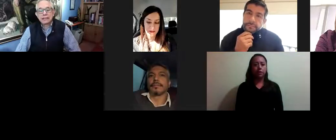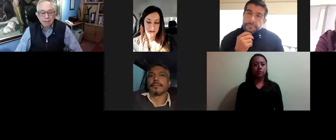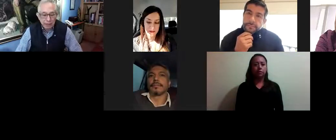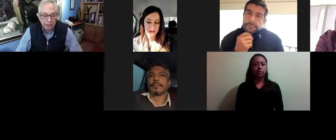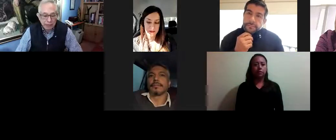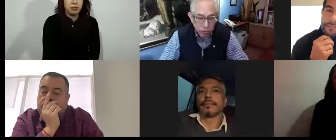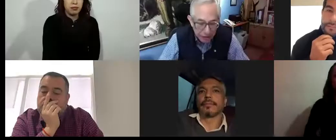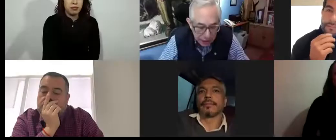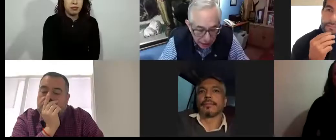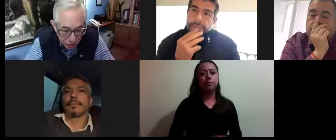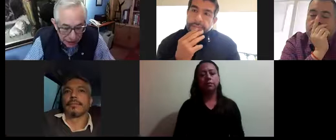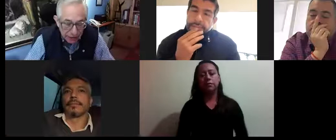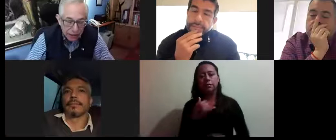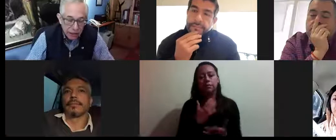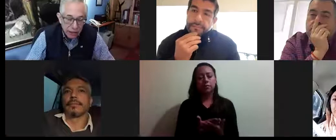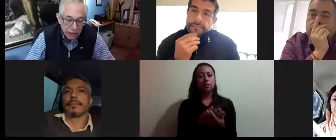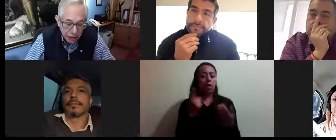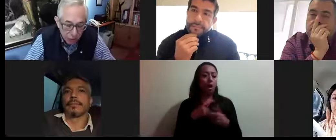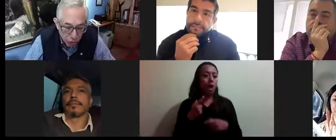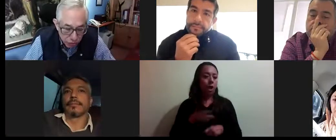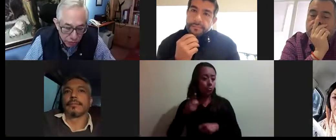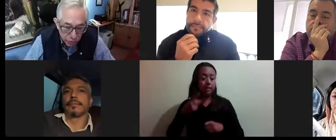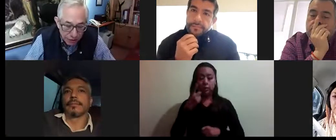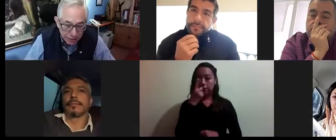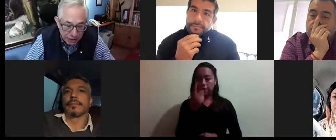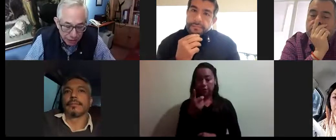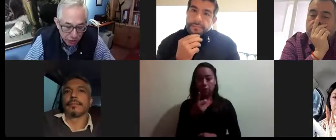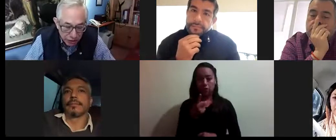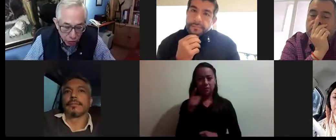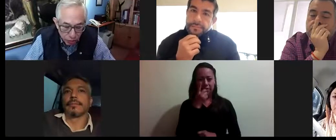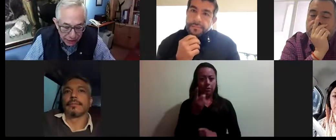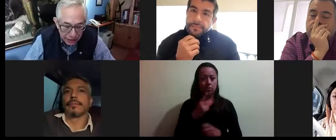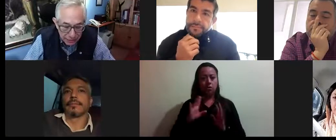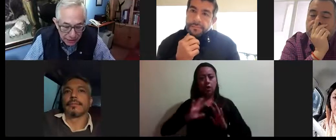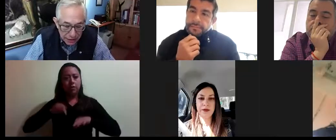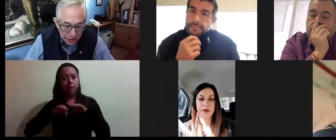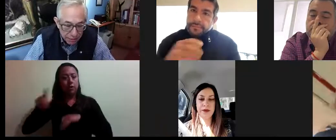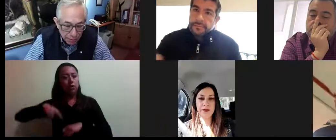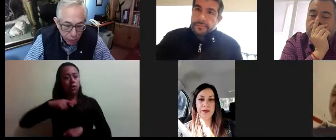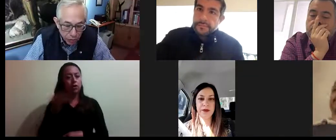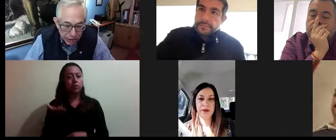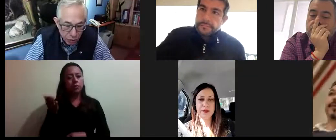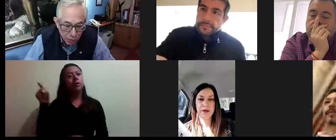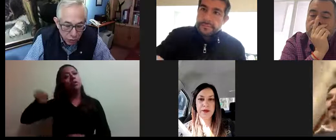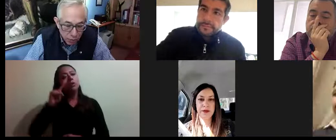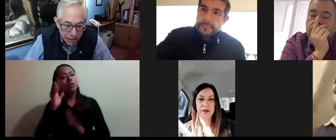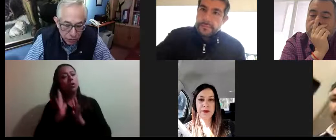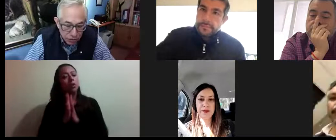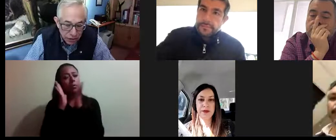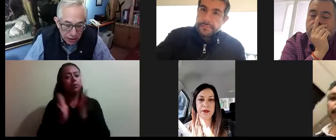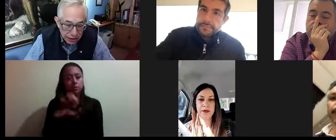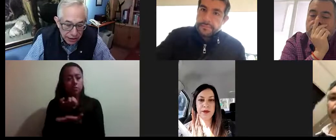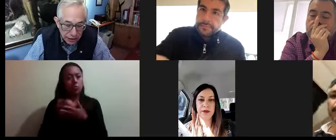le están pidiendo a usted una participación económica porque no hemos